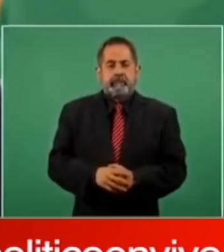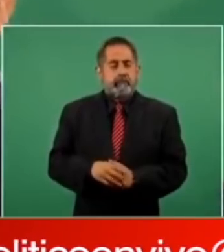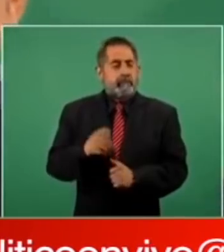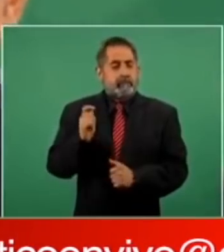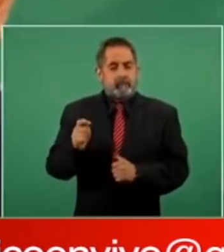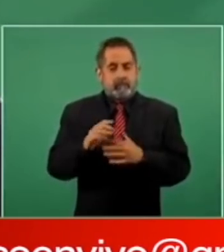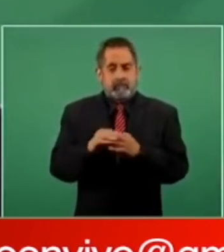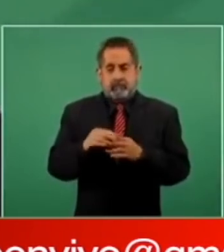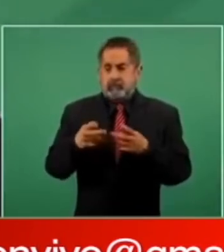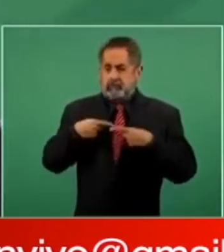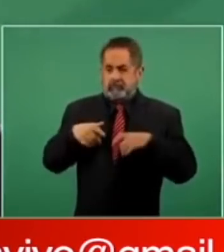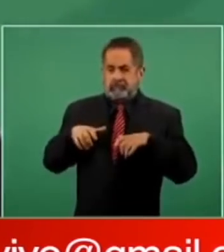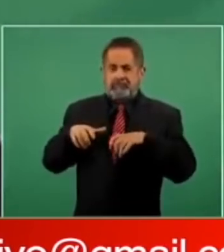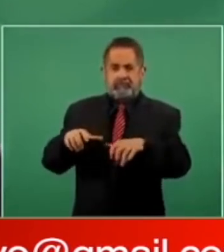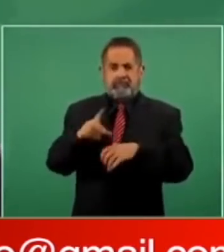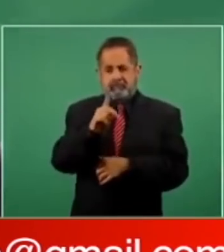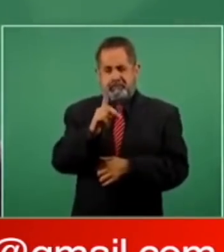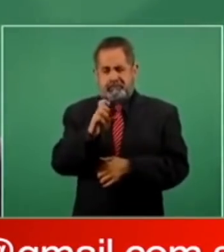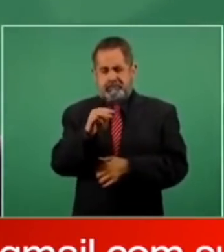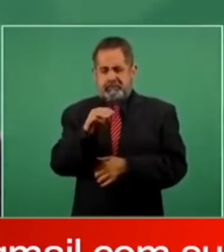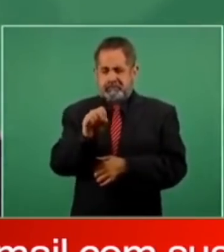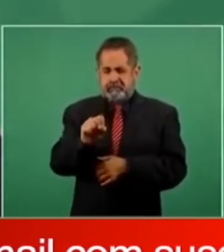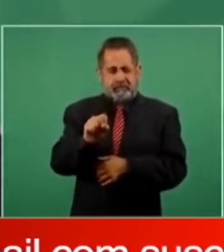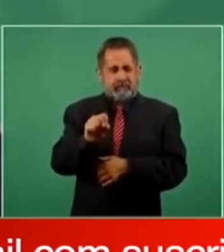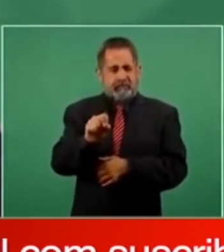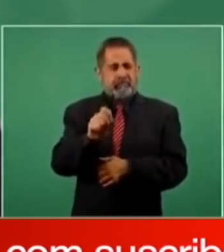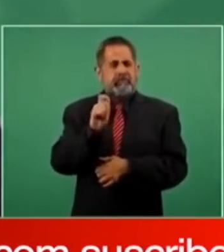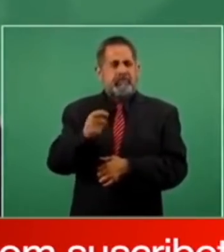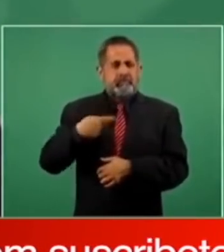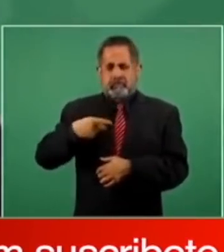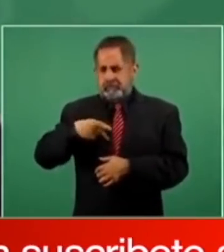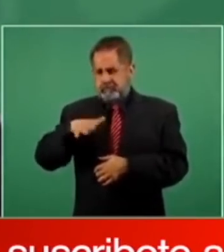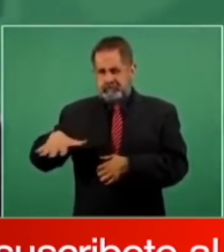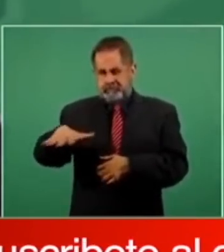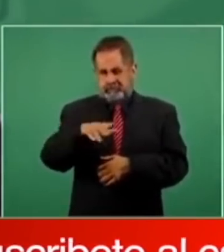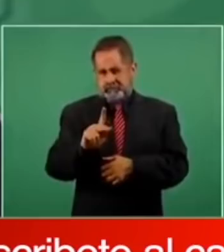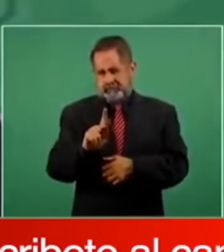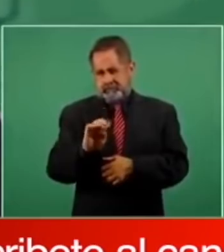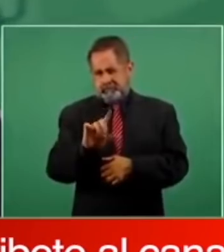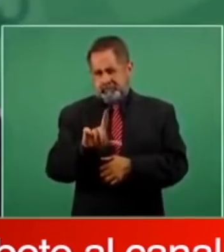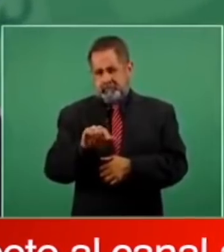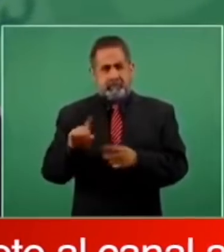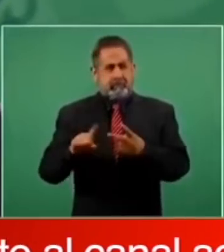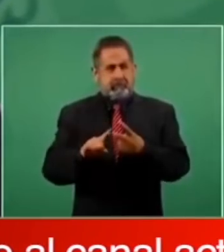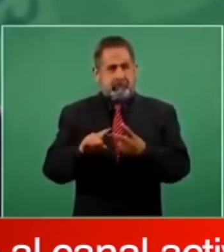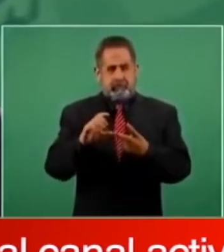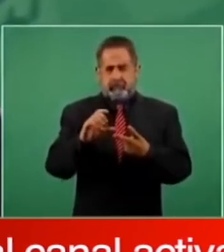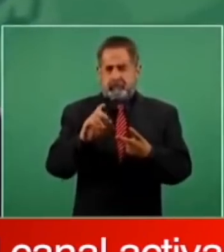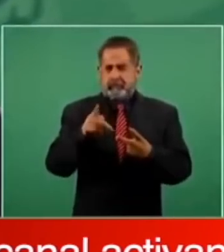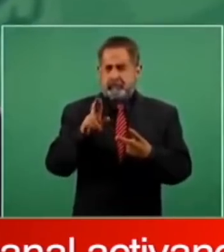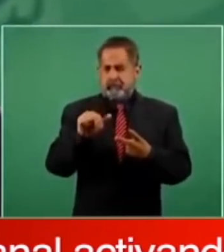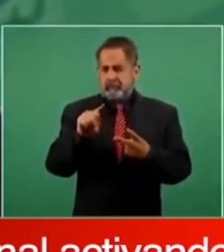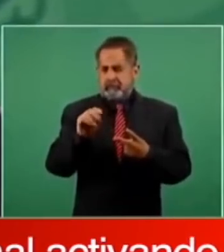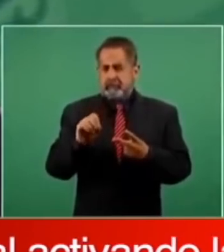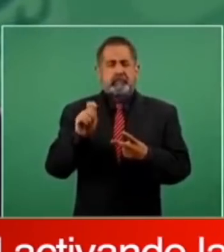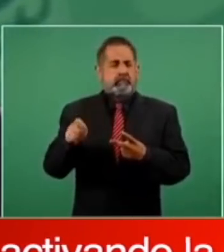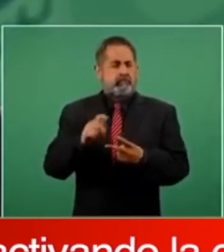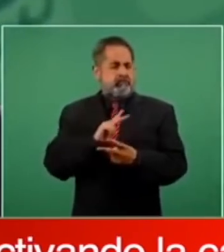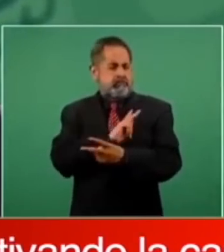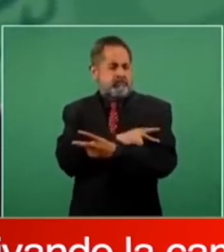Demos es pueblo, Kratos es poder. Es el poder del pueblo. El pueblo es el